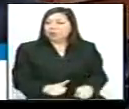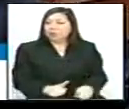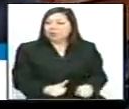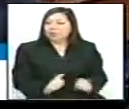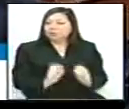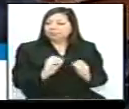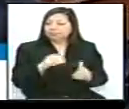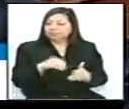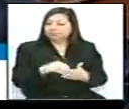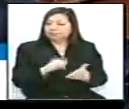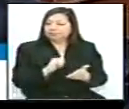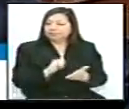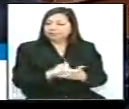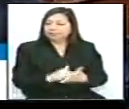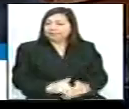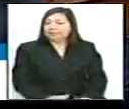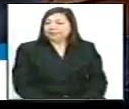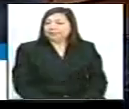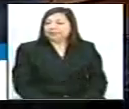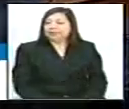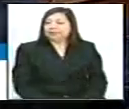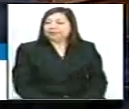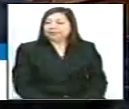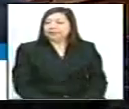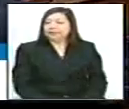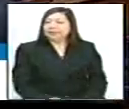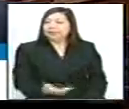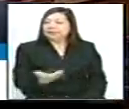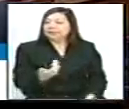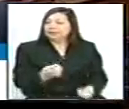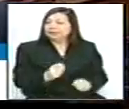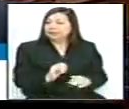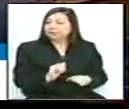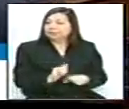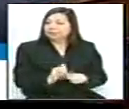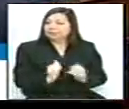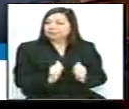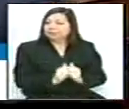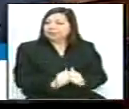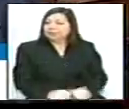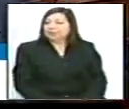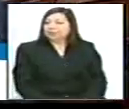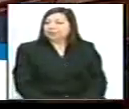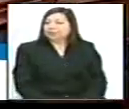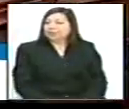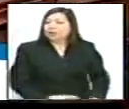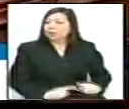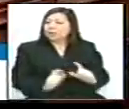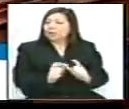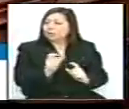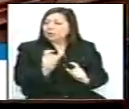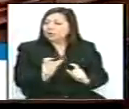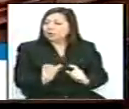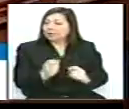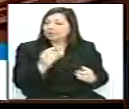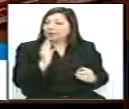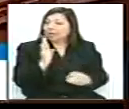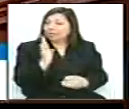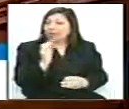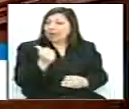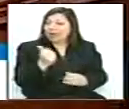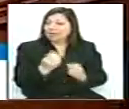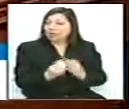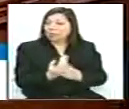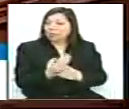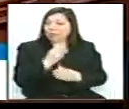llevando a cabo precisamente la moción de censura planteada por algunos parlamentarios de Frente Amplio y